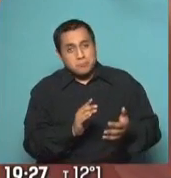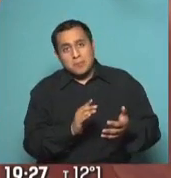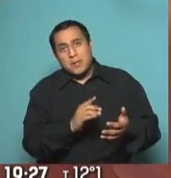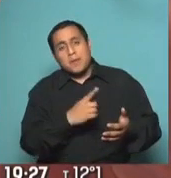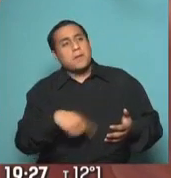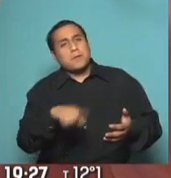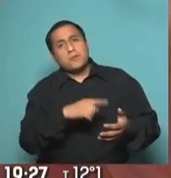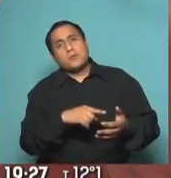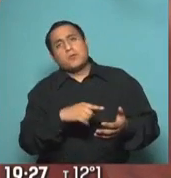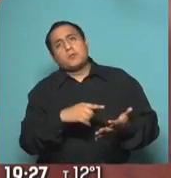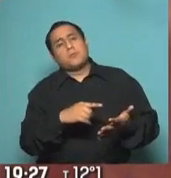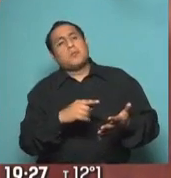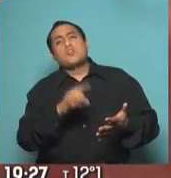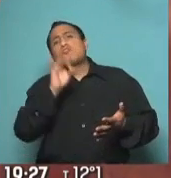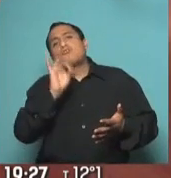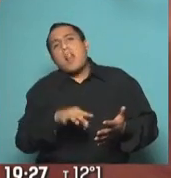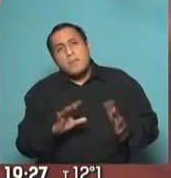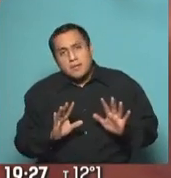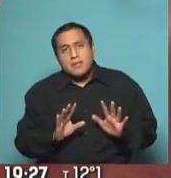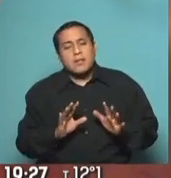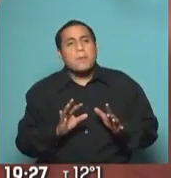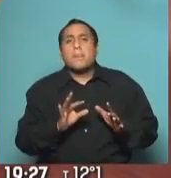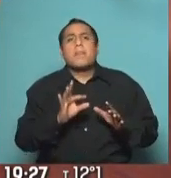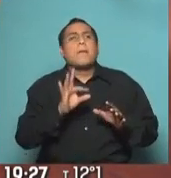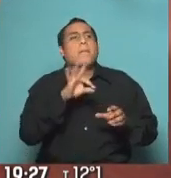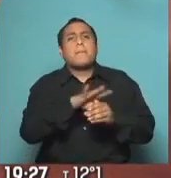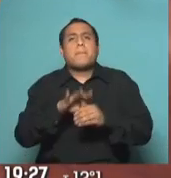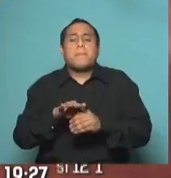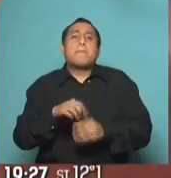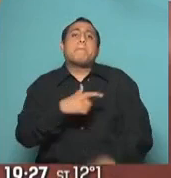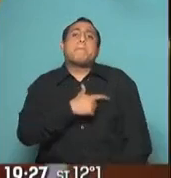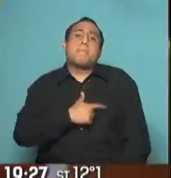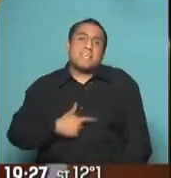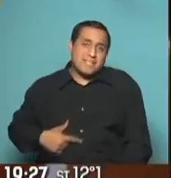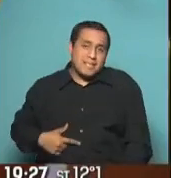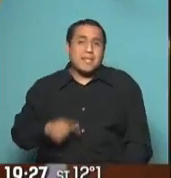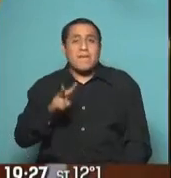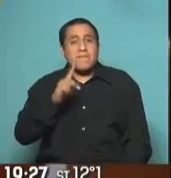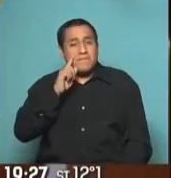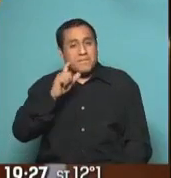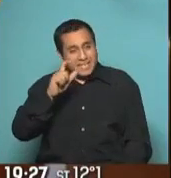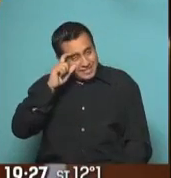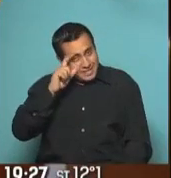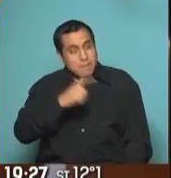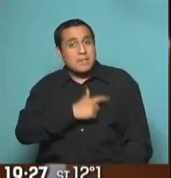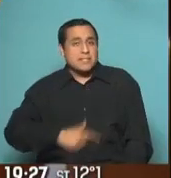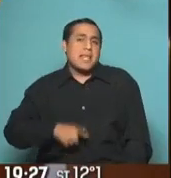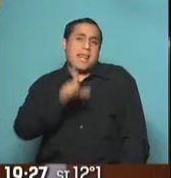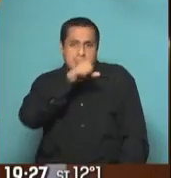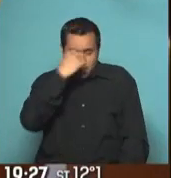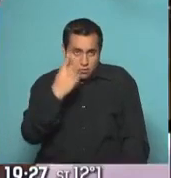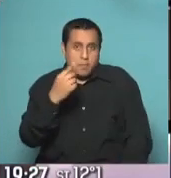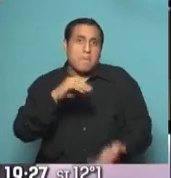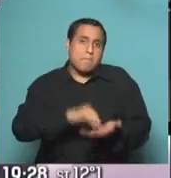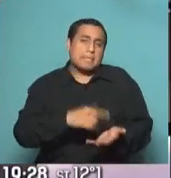así que solo vamos a elegir presidente vicepresidente de la nación y legisladores nacionales allí estás en